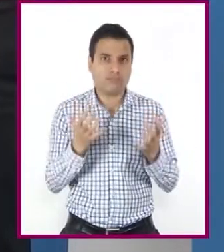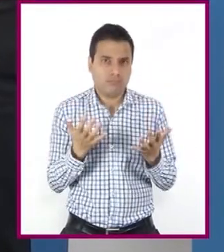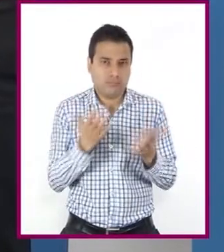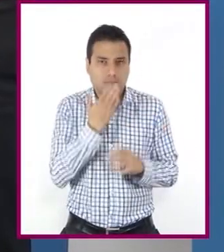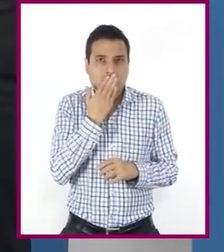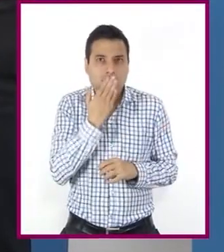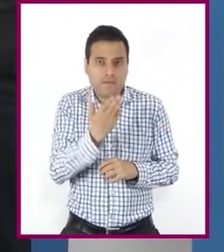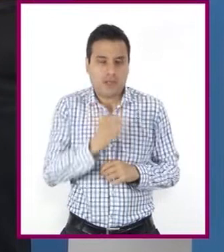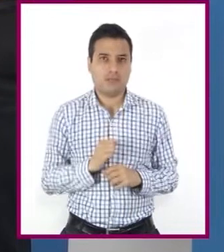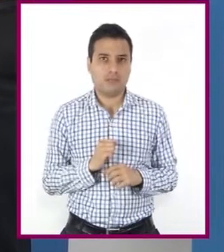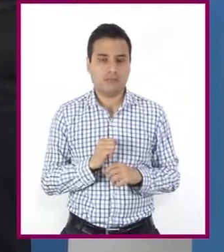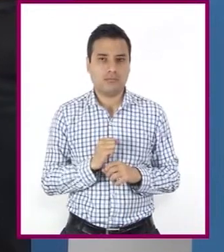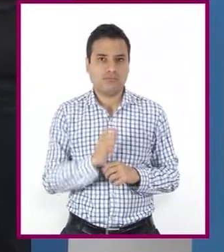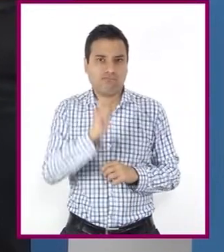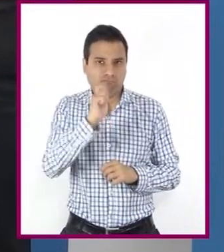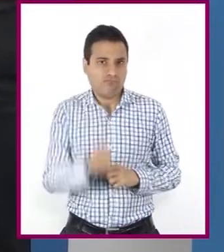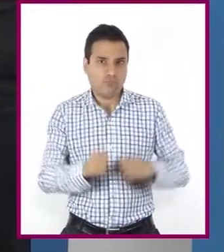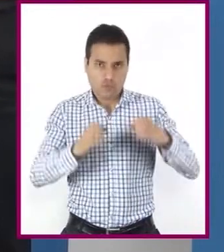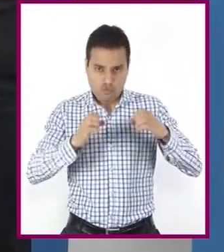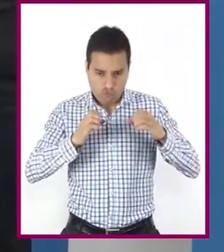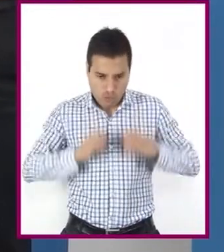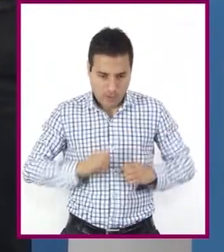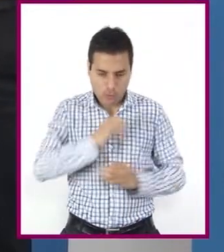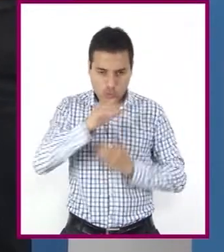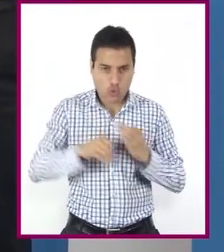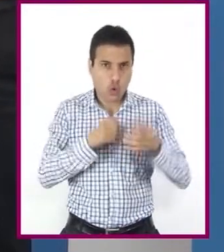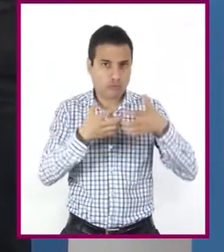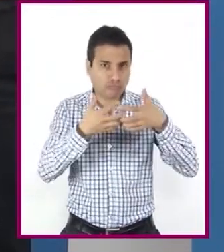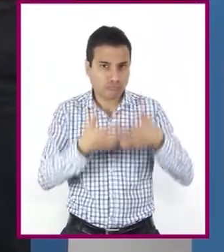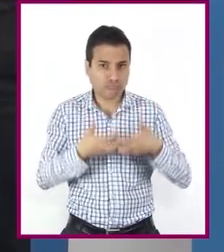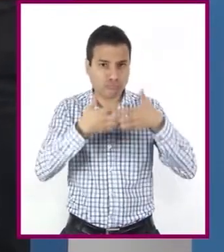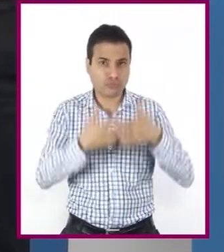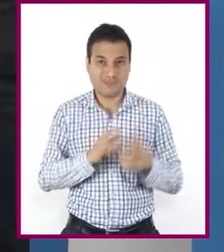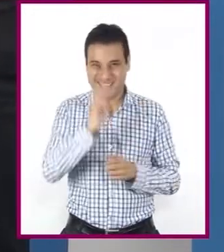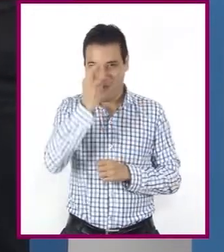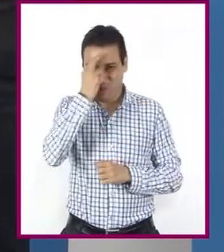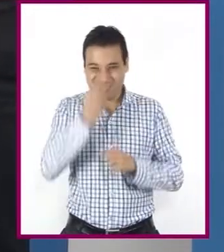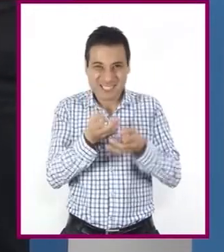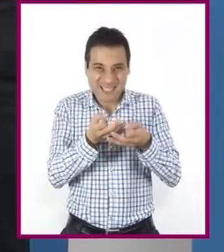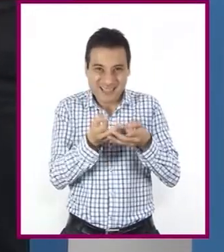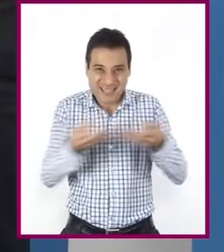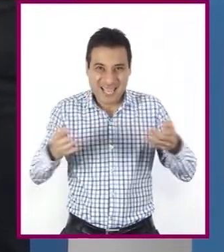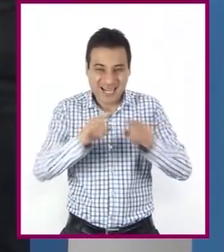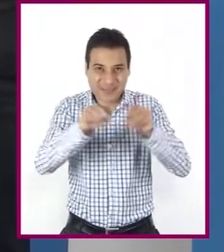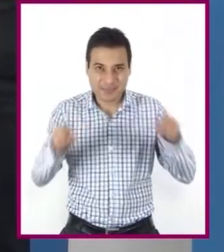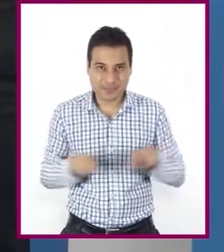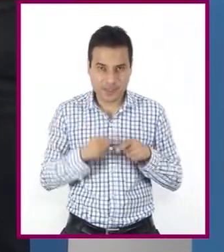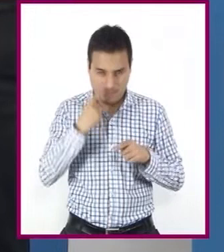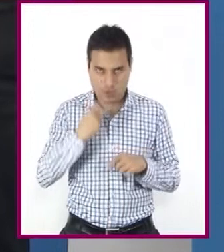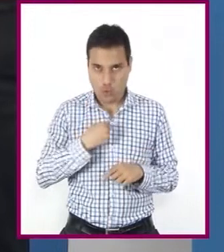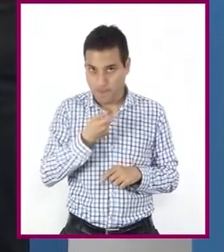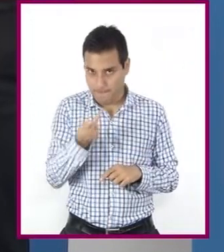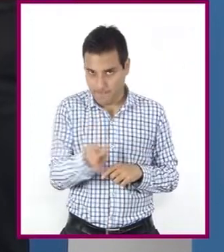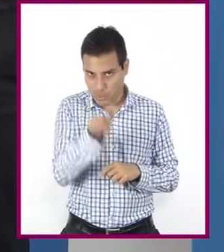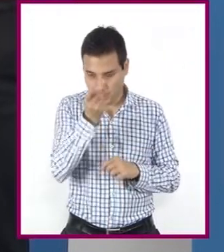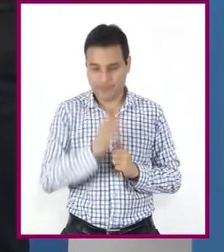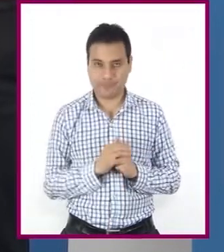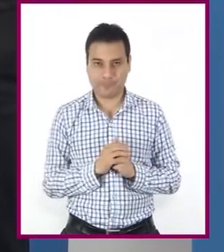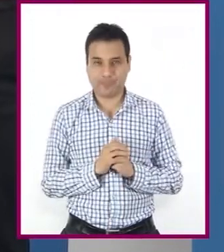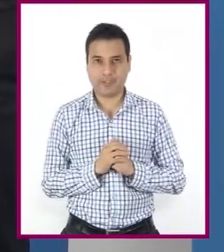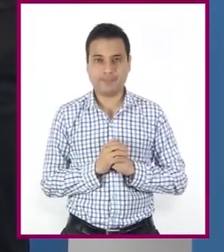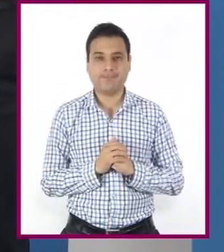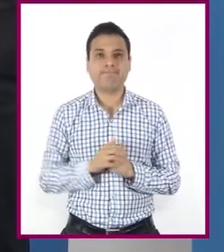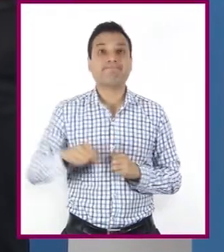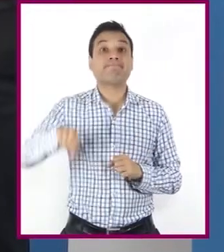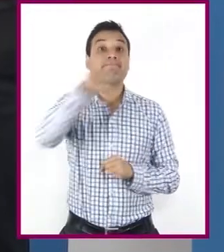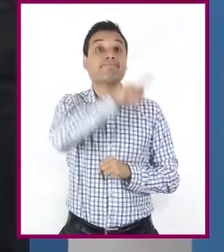coordinado, en donde se involucra todo el cuerpo. Y volviendo al tema del terreno, me gustaría plantearles la siguiente pregunta. Les sugiero a